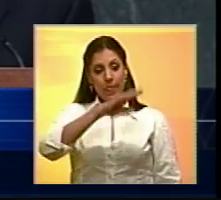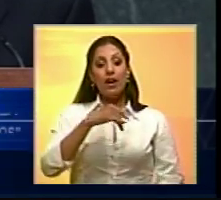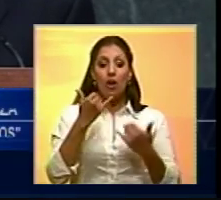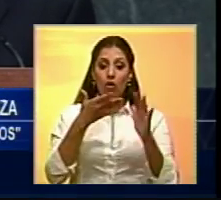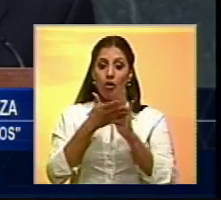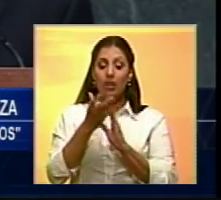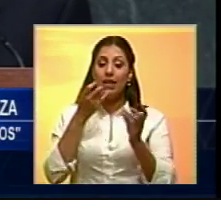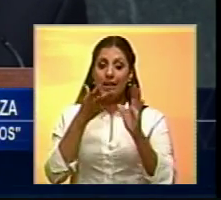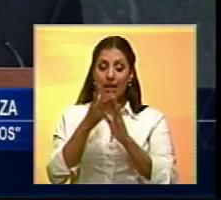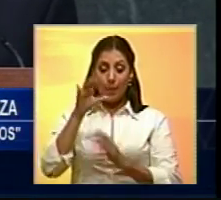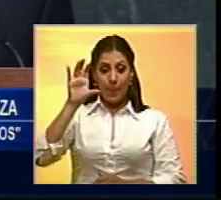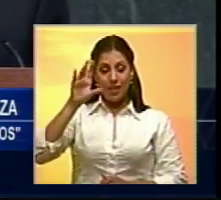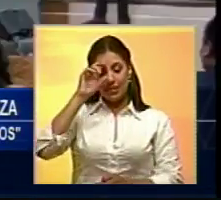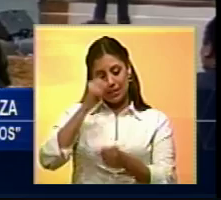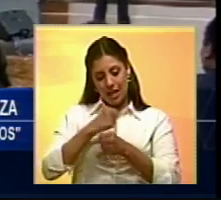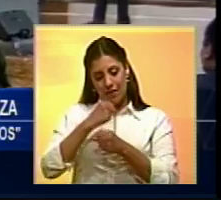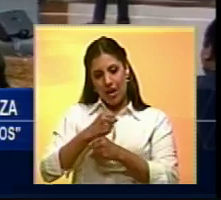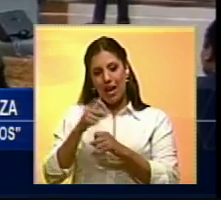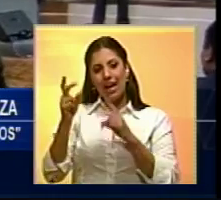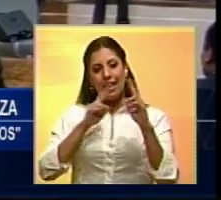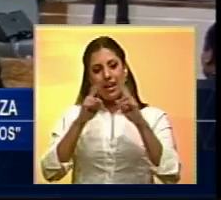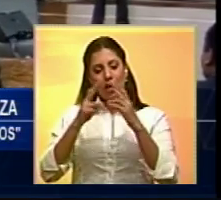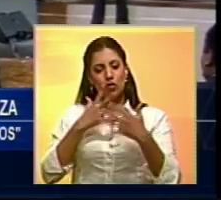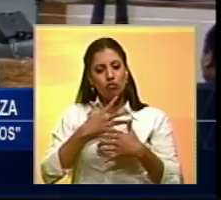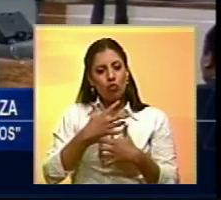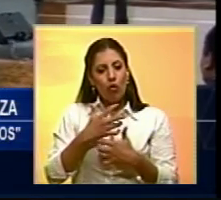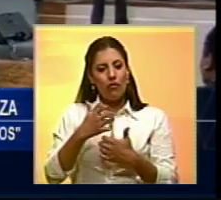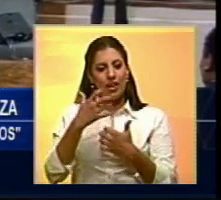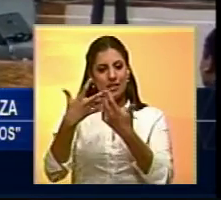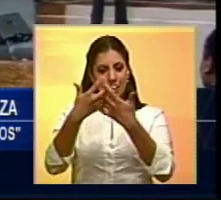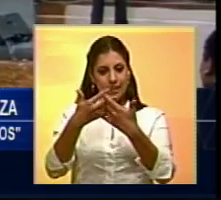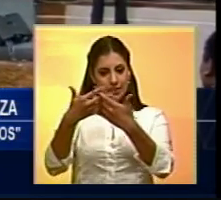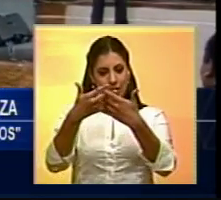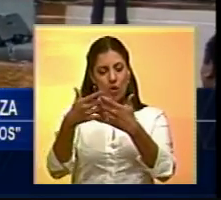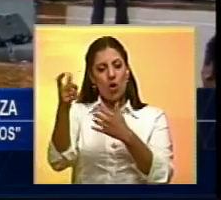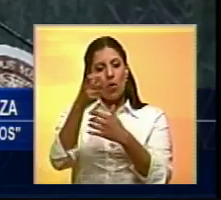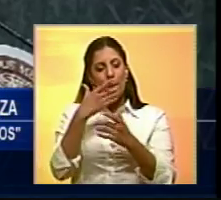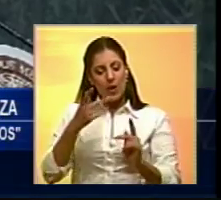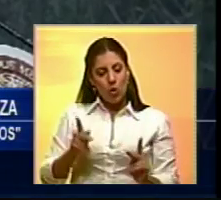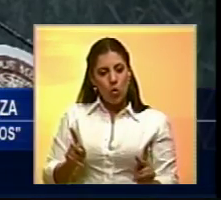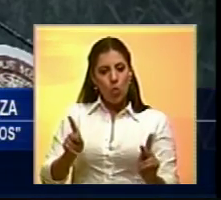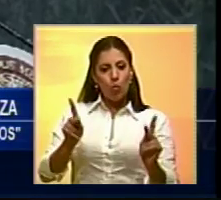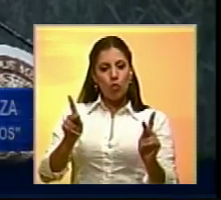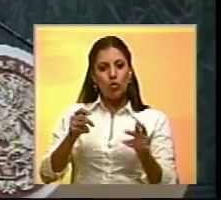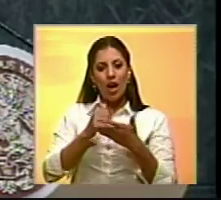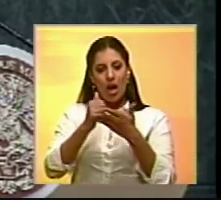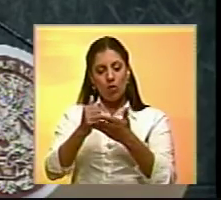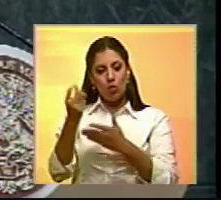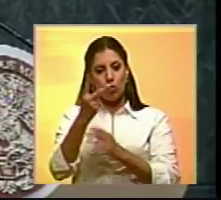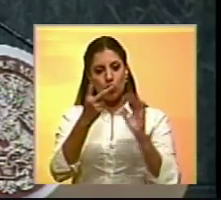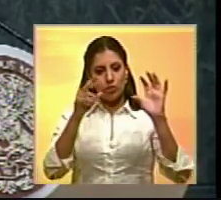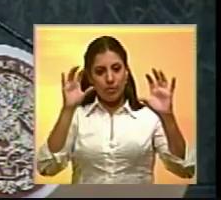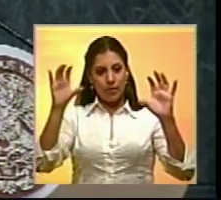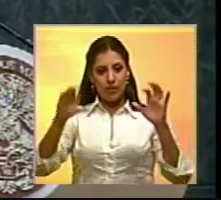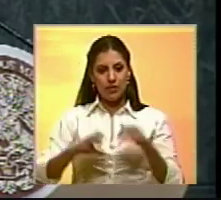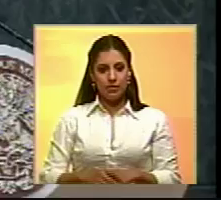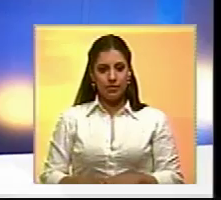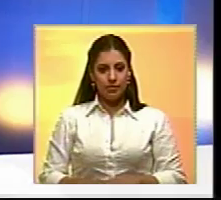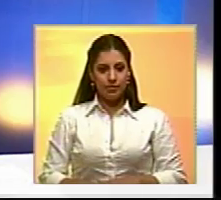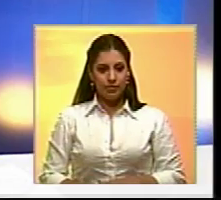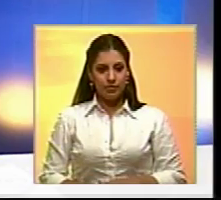mandatario resaltó que su país trabajará en una relación de confianza con Estados Unidos y buscará oportunidades que beneficien a las dos